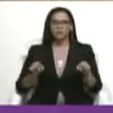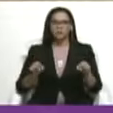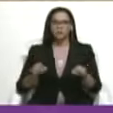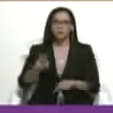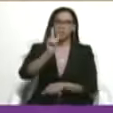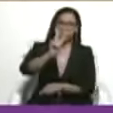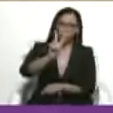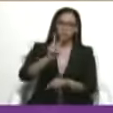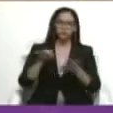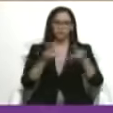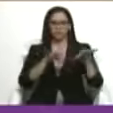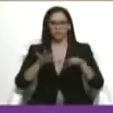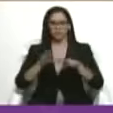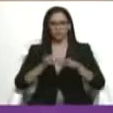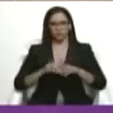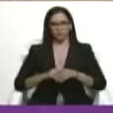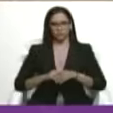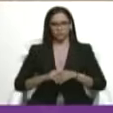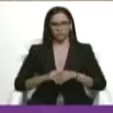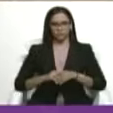dos conspiraciones.